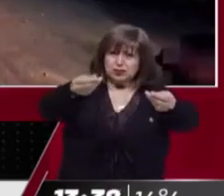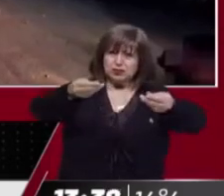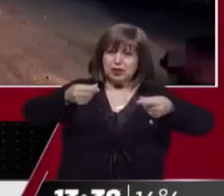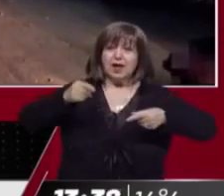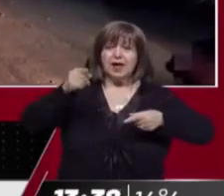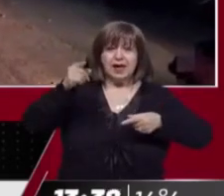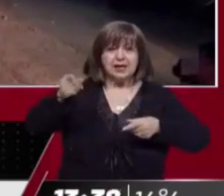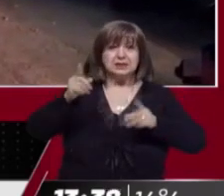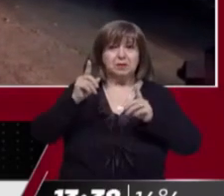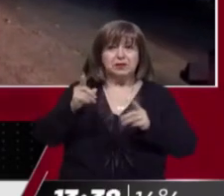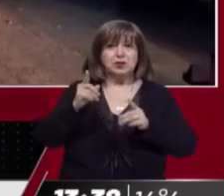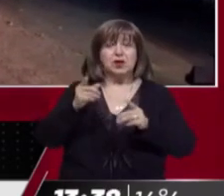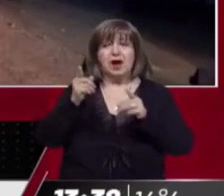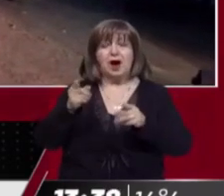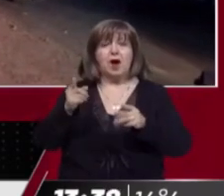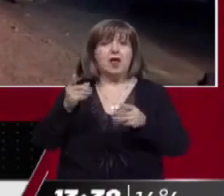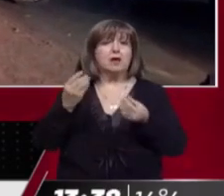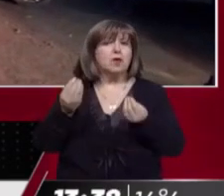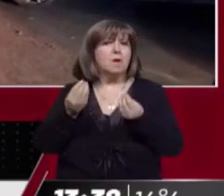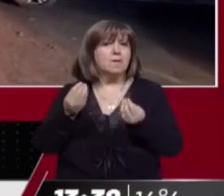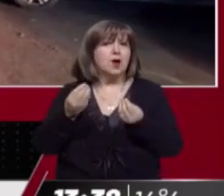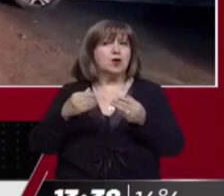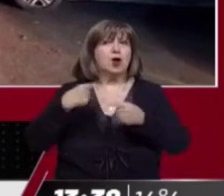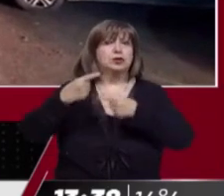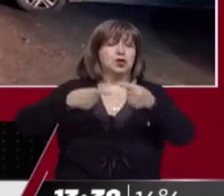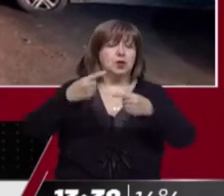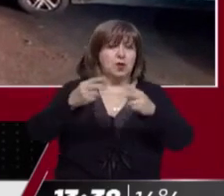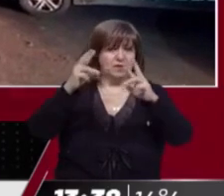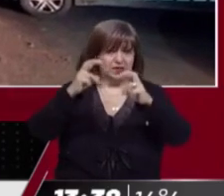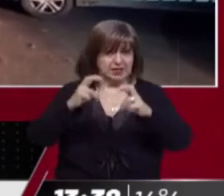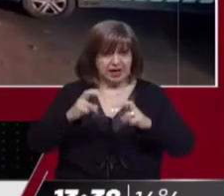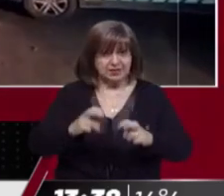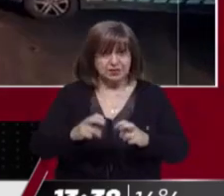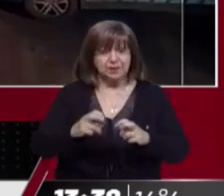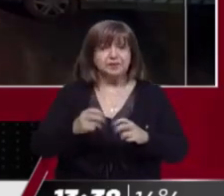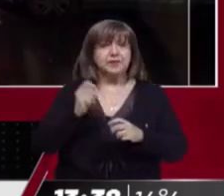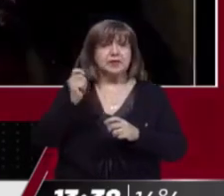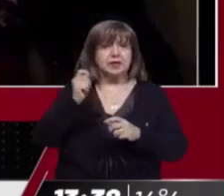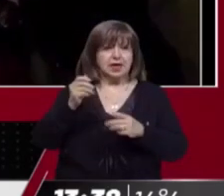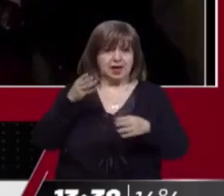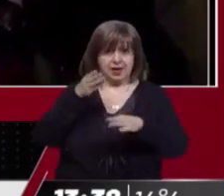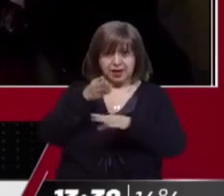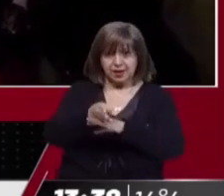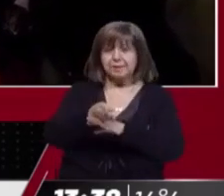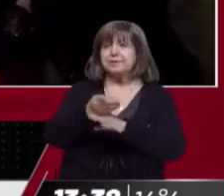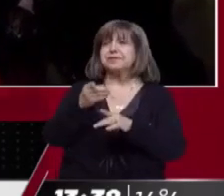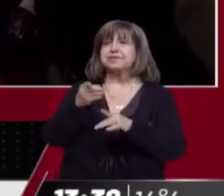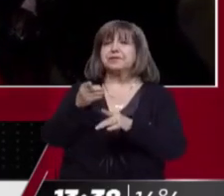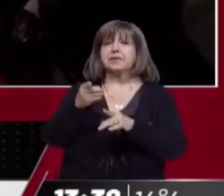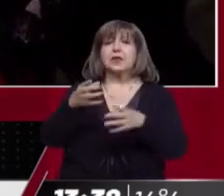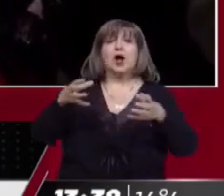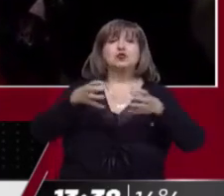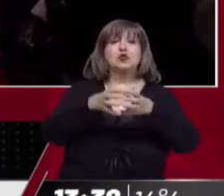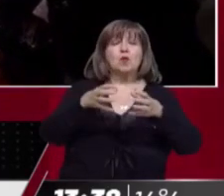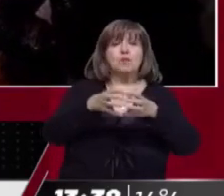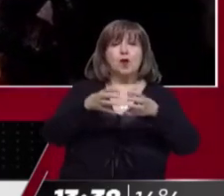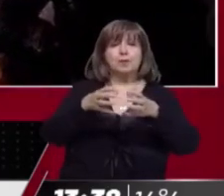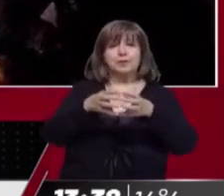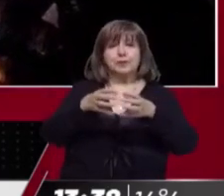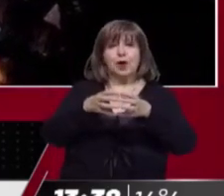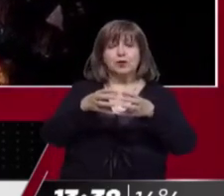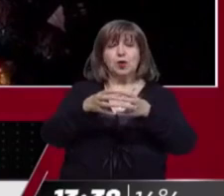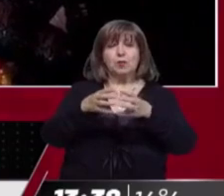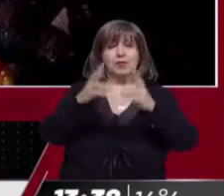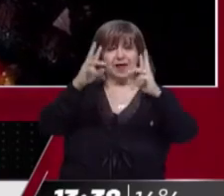órbita judicial para ver cómo sigue esta causa. ¿Quiénes actuaron? Bueno, actuaron lo que fue el grupo de operativos